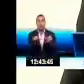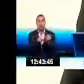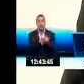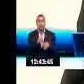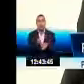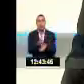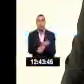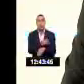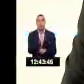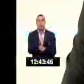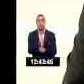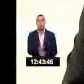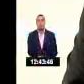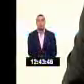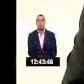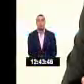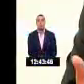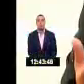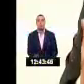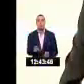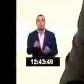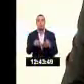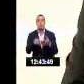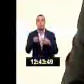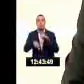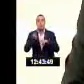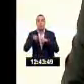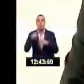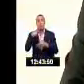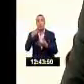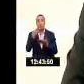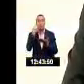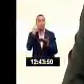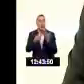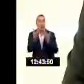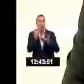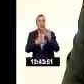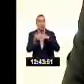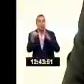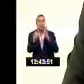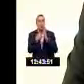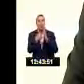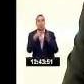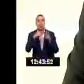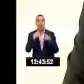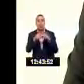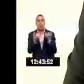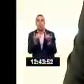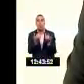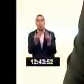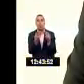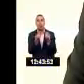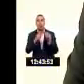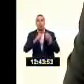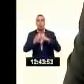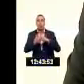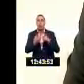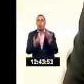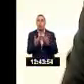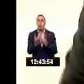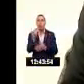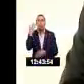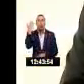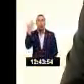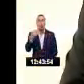han ejecutado obras planificando un supuesto retorno del IVA y les está generando grandes problemas a los nuevos